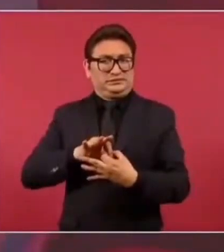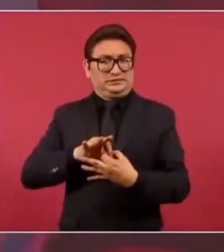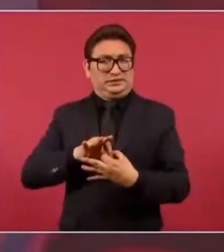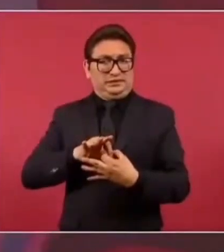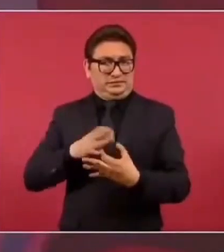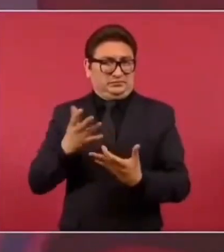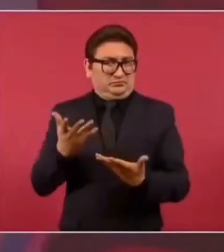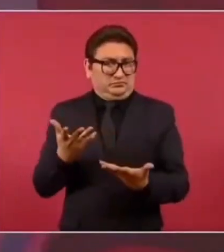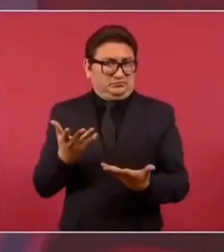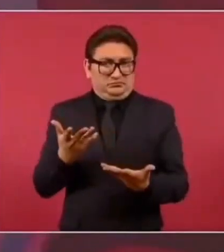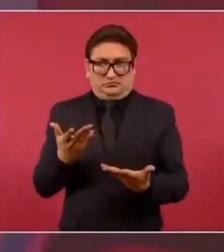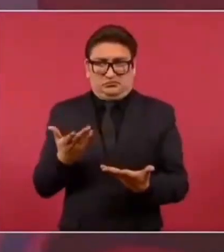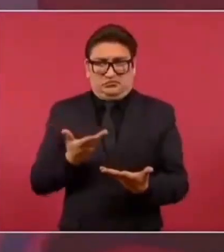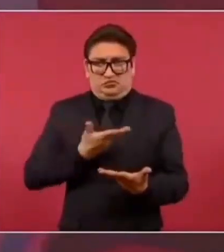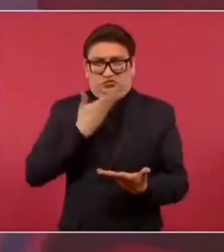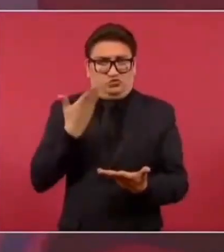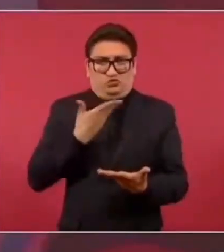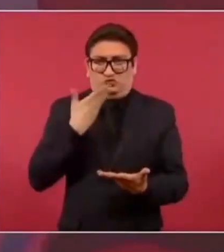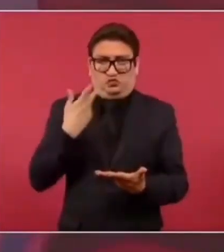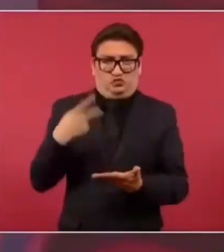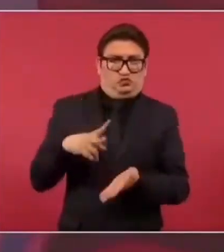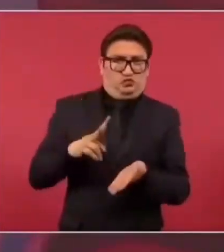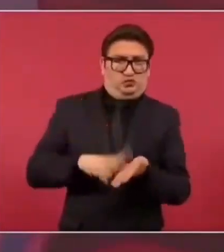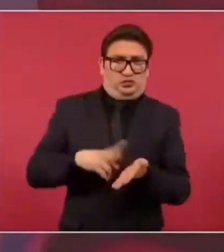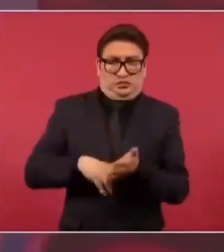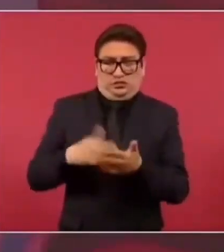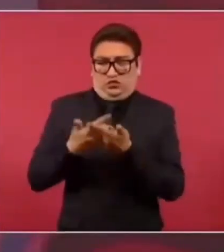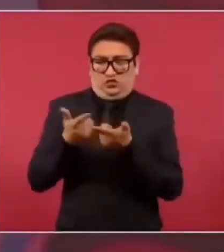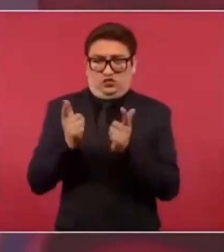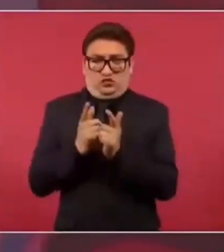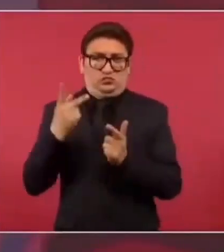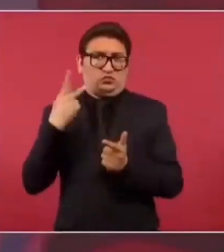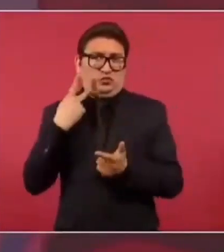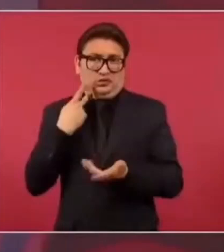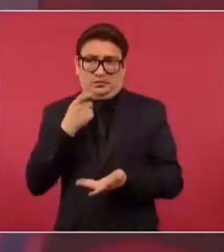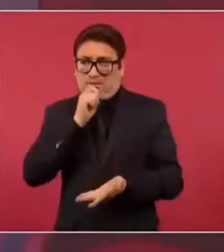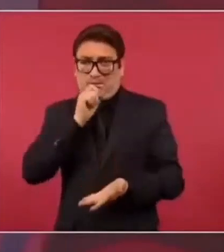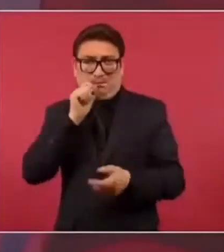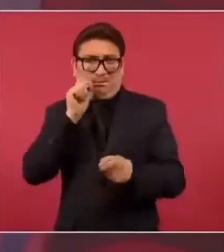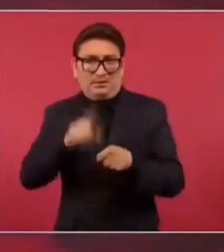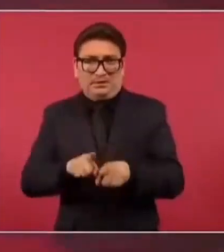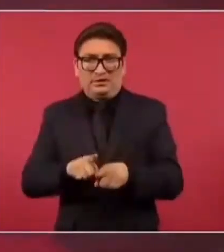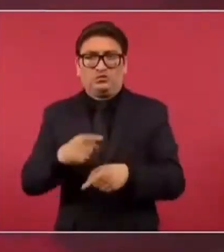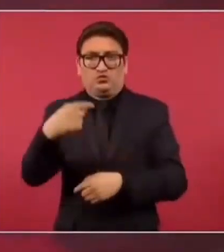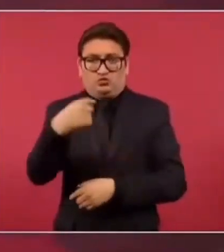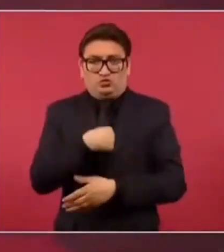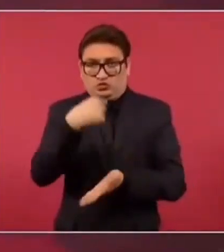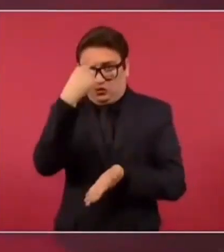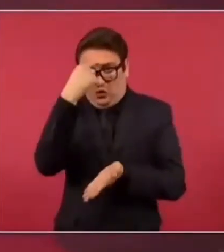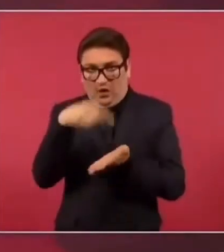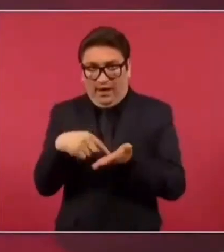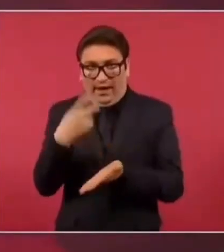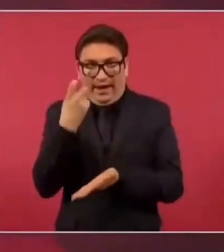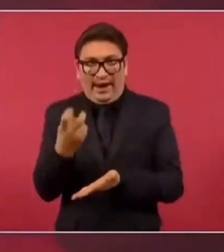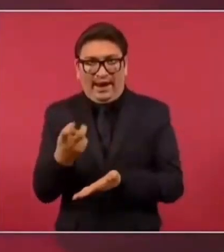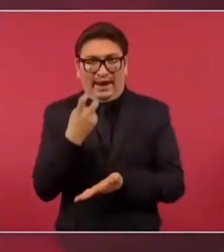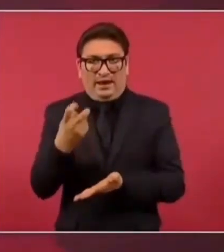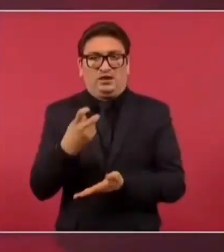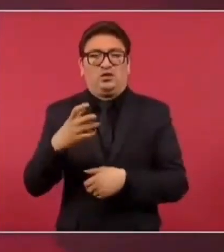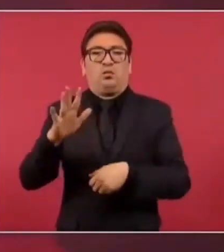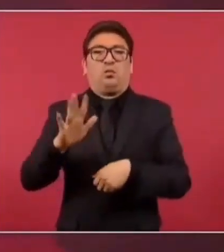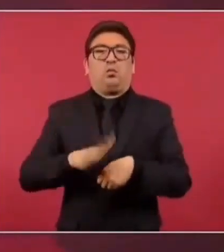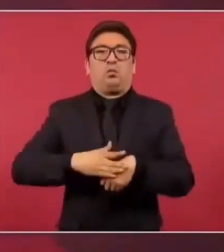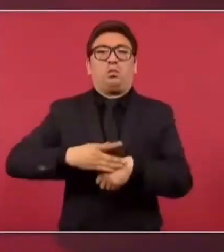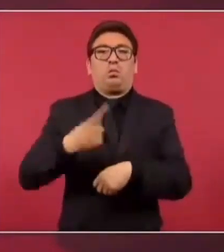de los principios de mi partido, en los que yo creo, porque yo estoy